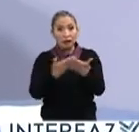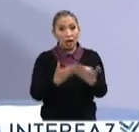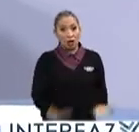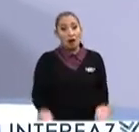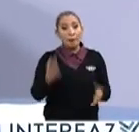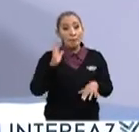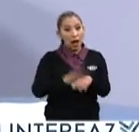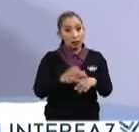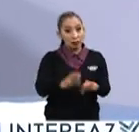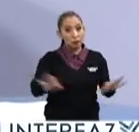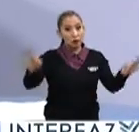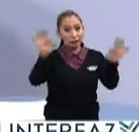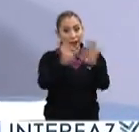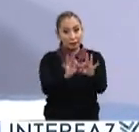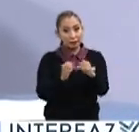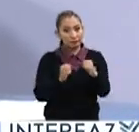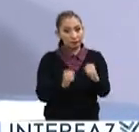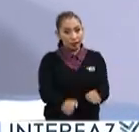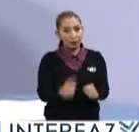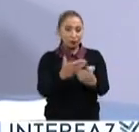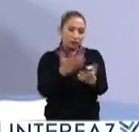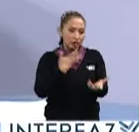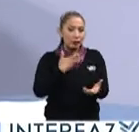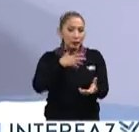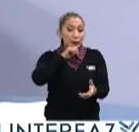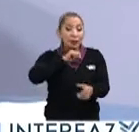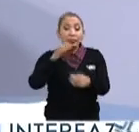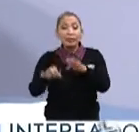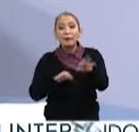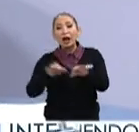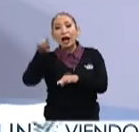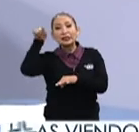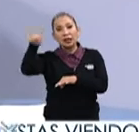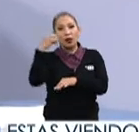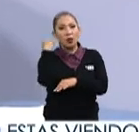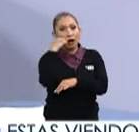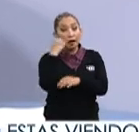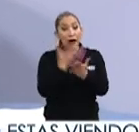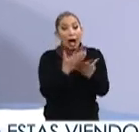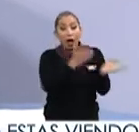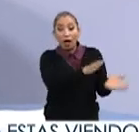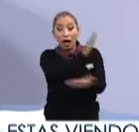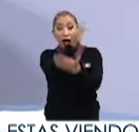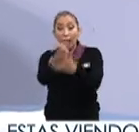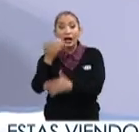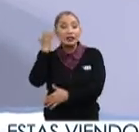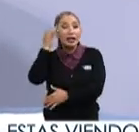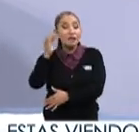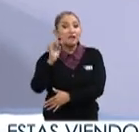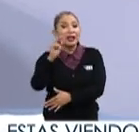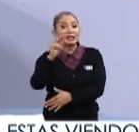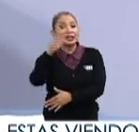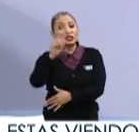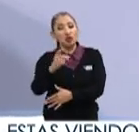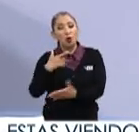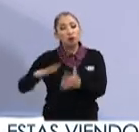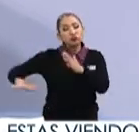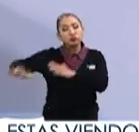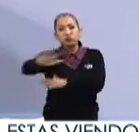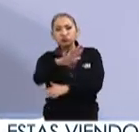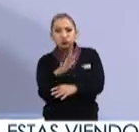ahora cobran más relevancia y fuerza. Pues tendremos también trabajos que se hicieron allá en Oaxaca. Ahora se encuentra ahí en San Francisco en